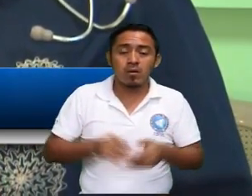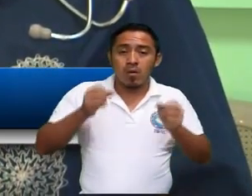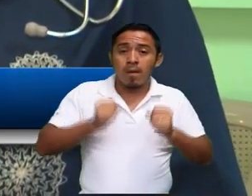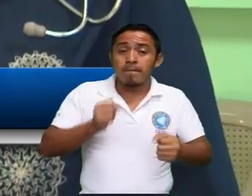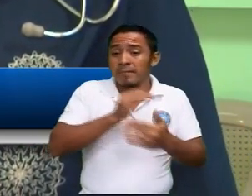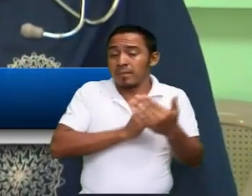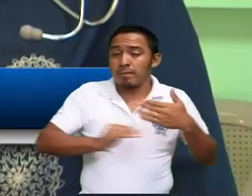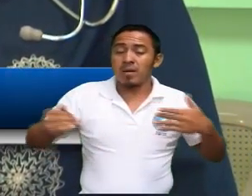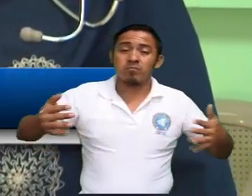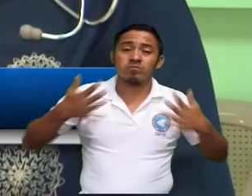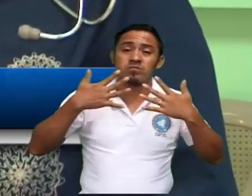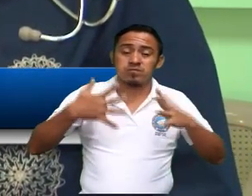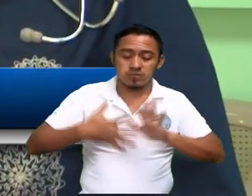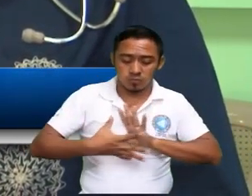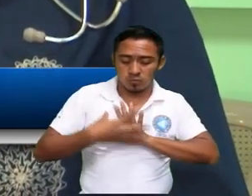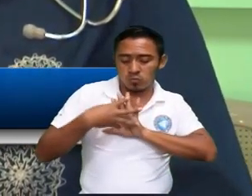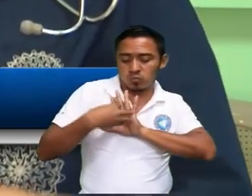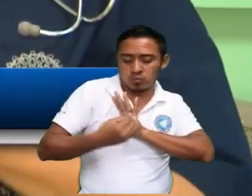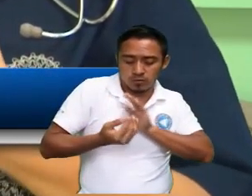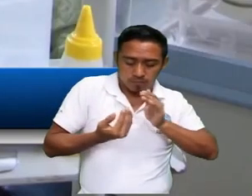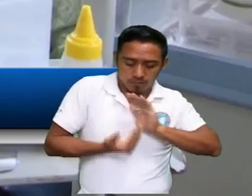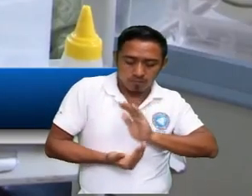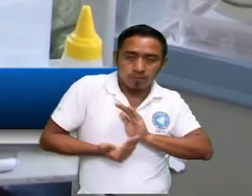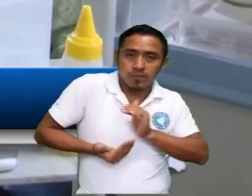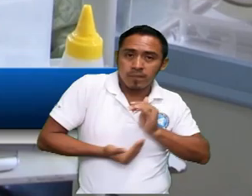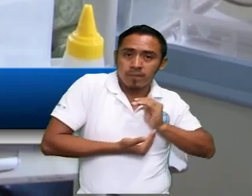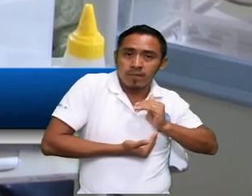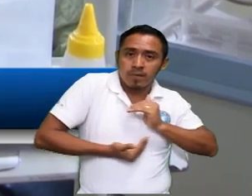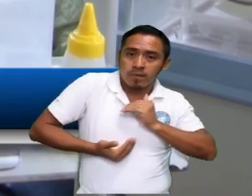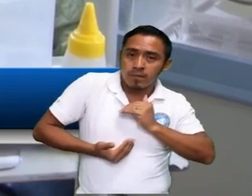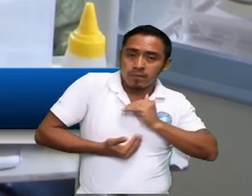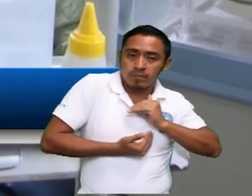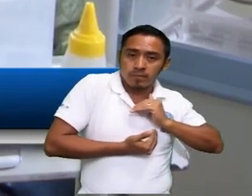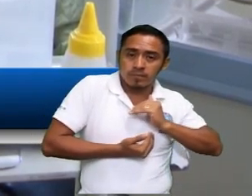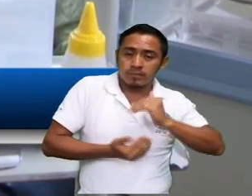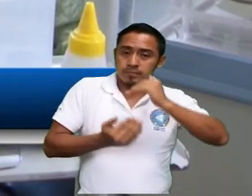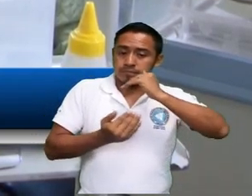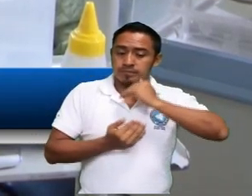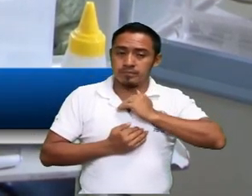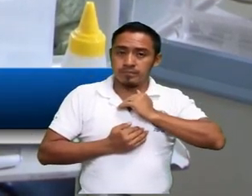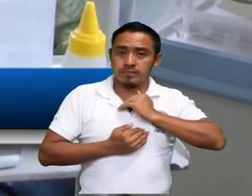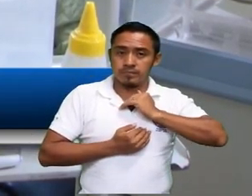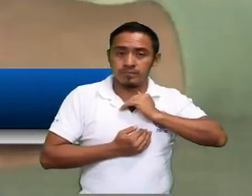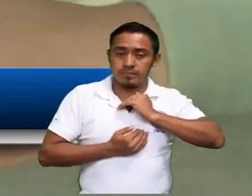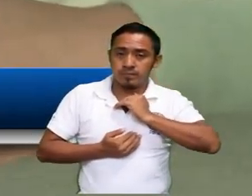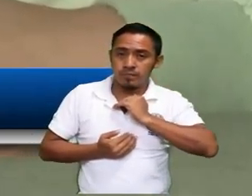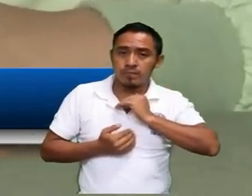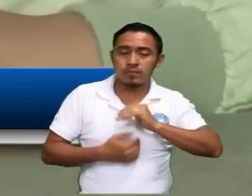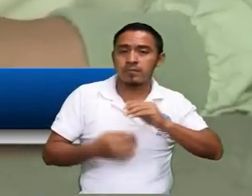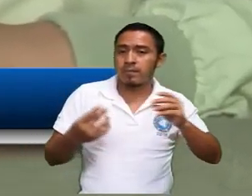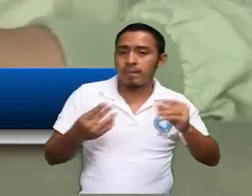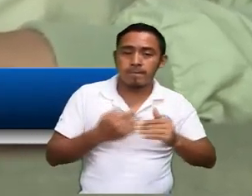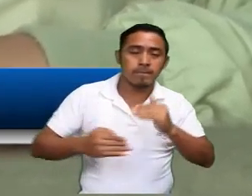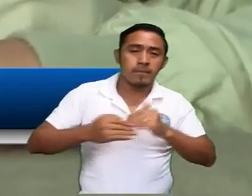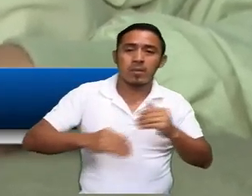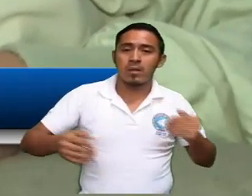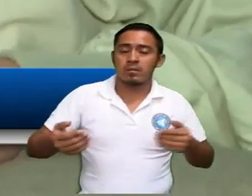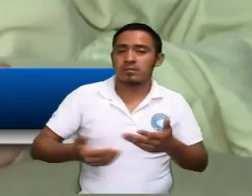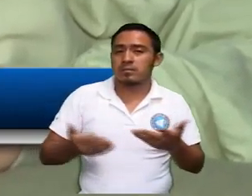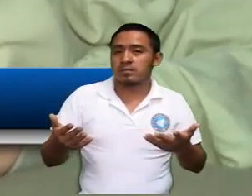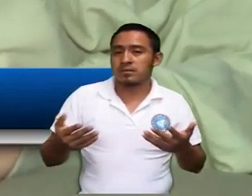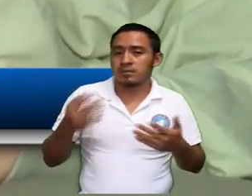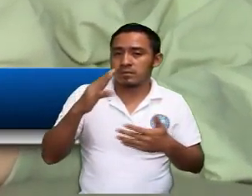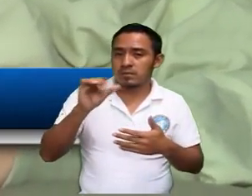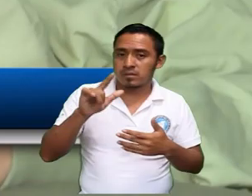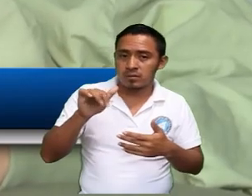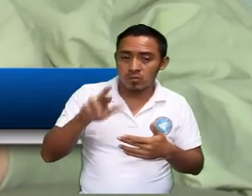calor. Entonces, al pasarse, al tener el papá en posición piel con piel al niño, le transfiere más calor y más